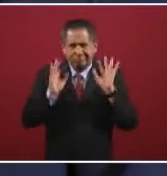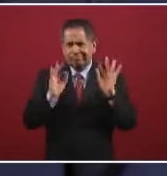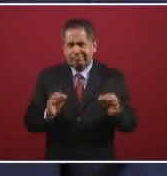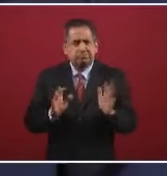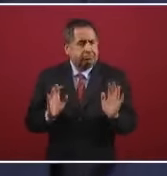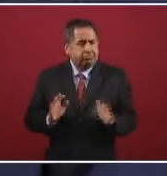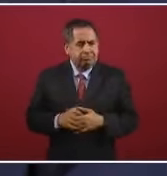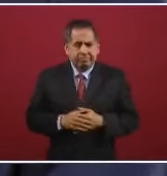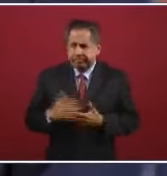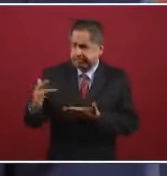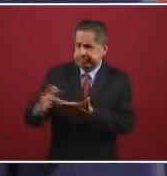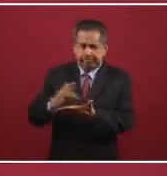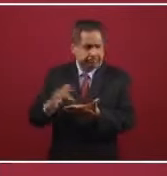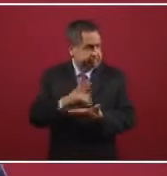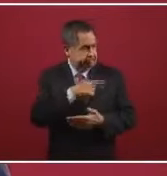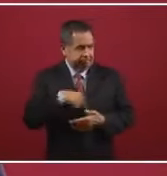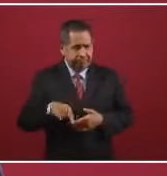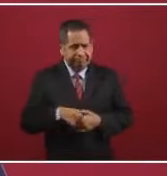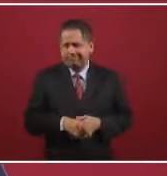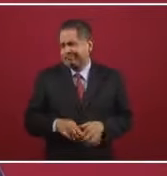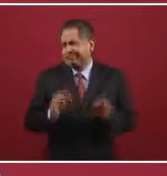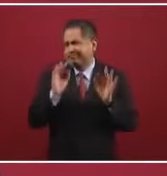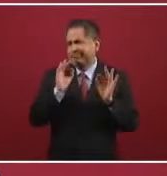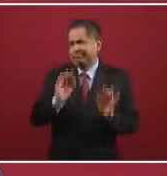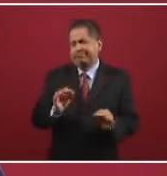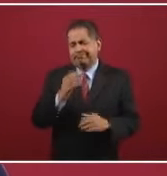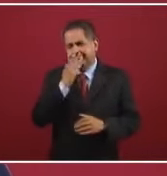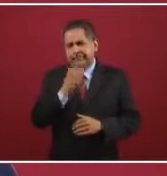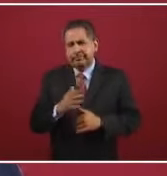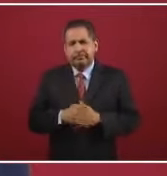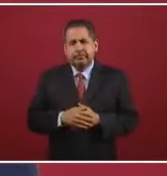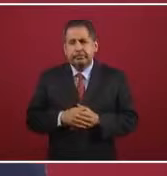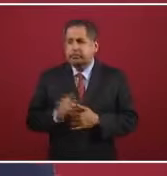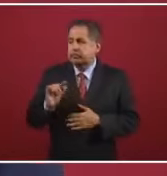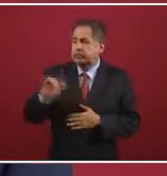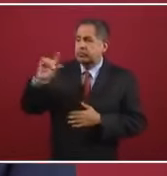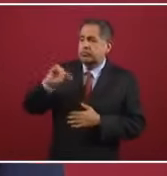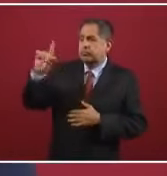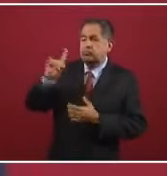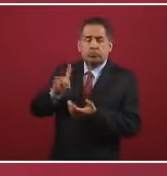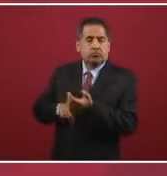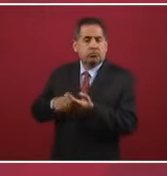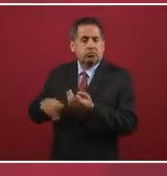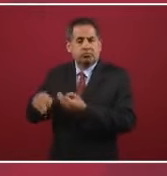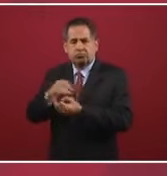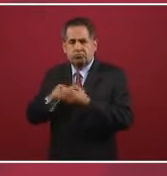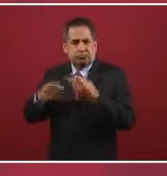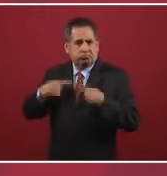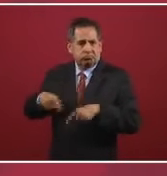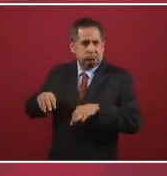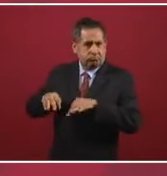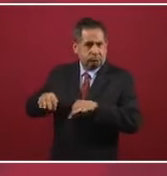tengo el apoyo de servidores públicos muy